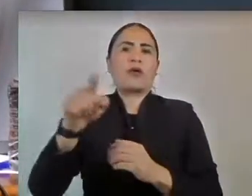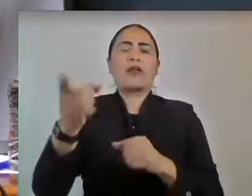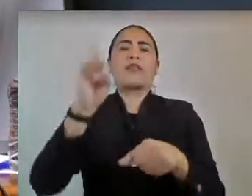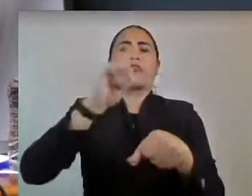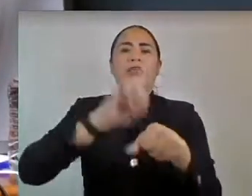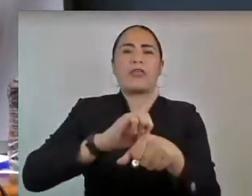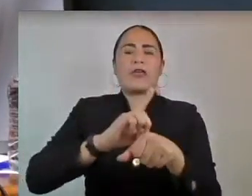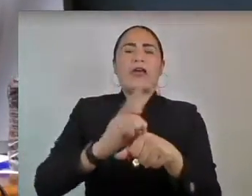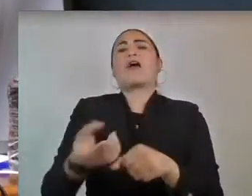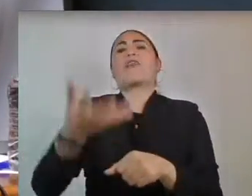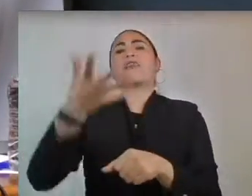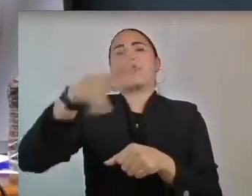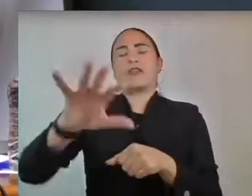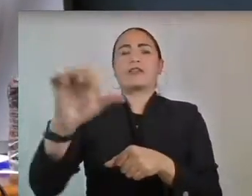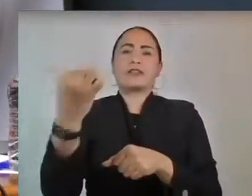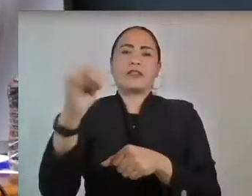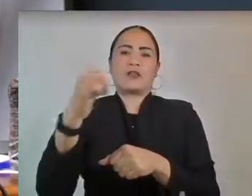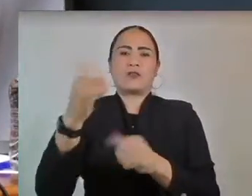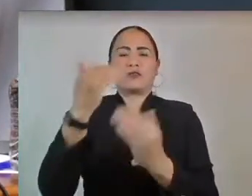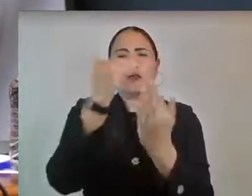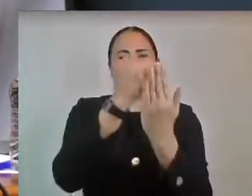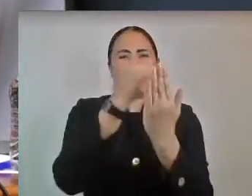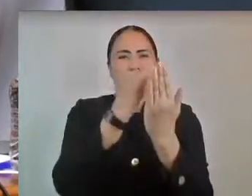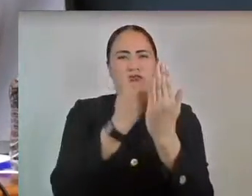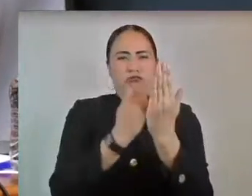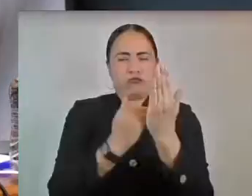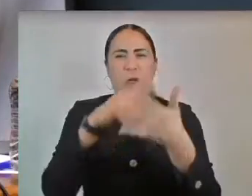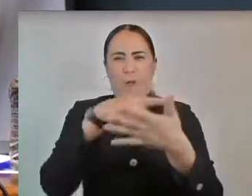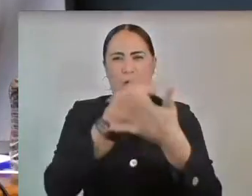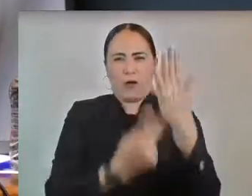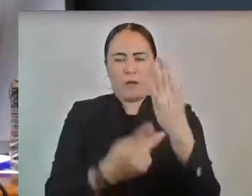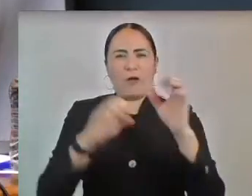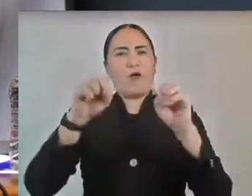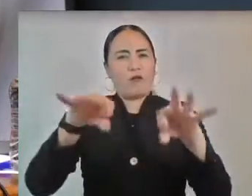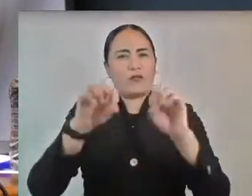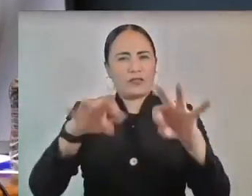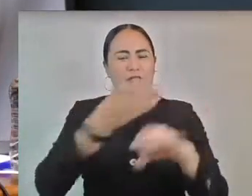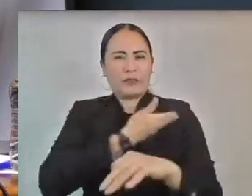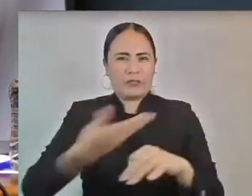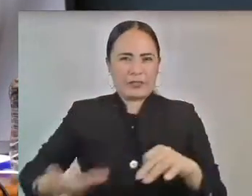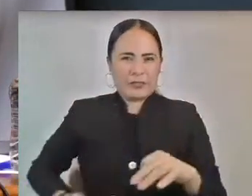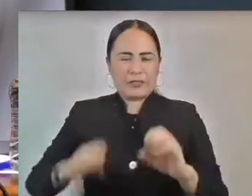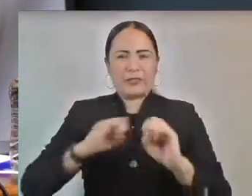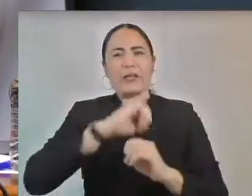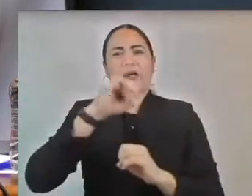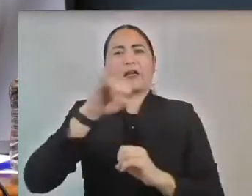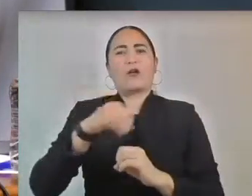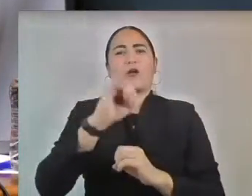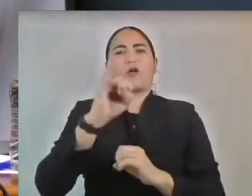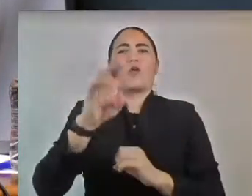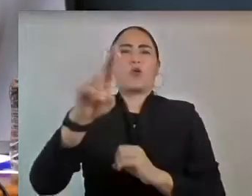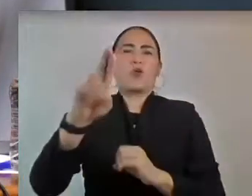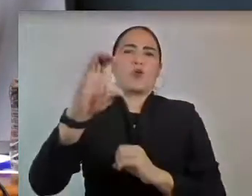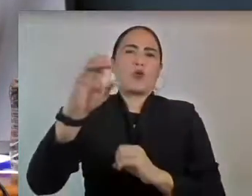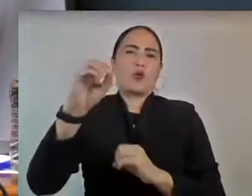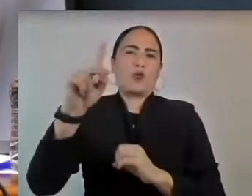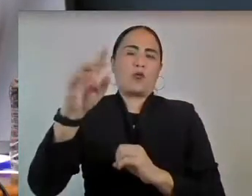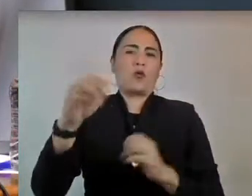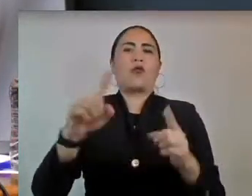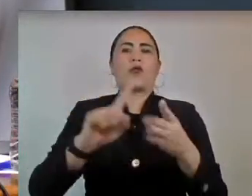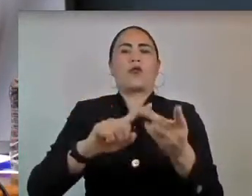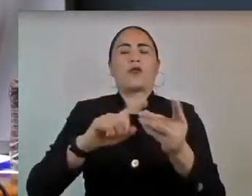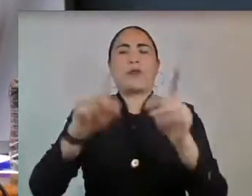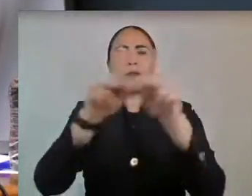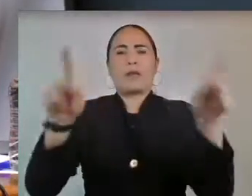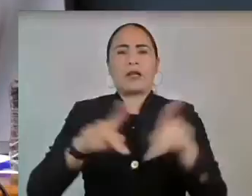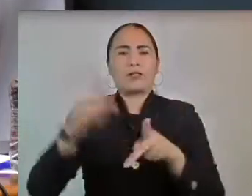agosto, conforme a la programación correspondiente, en las oficinas de la Presidencia de la Junta de Coordinación Política, ubicada en Plaza Hidalgo sin número,